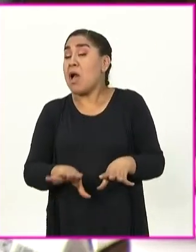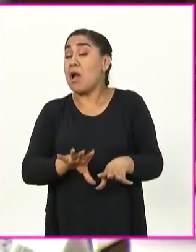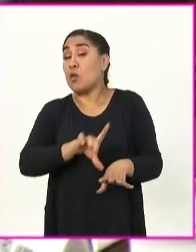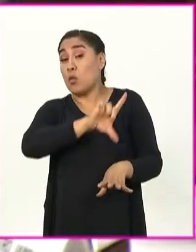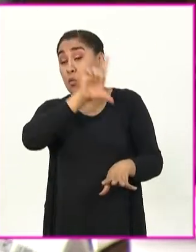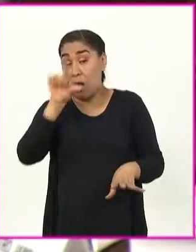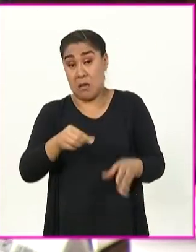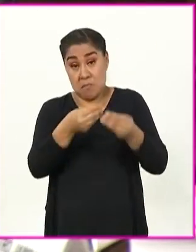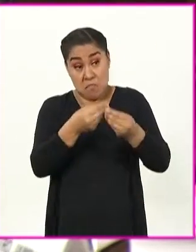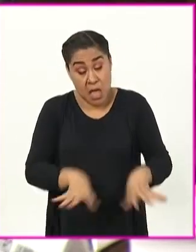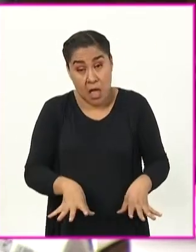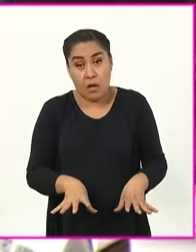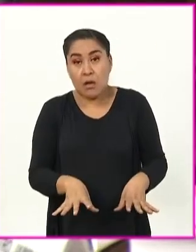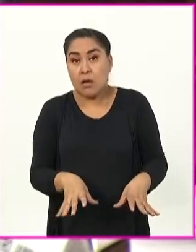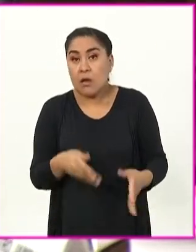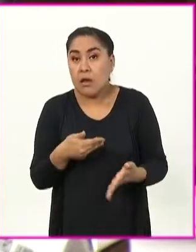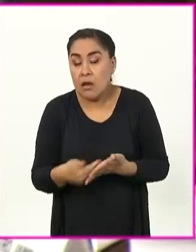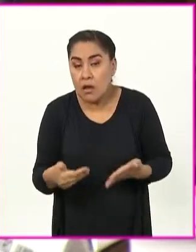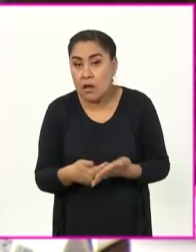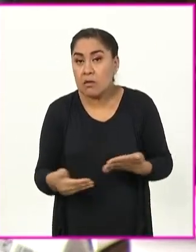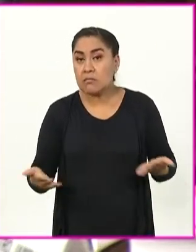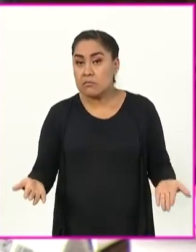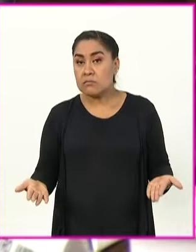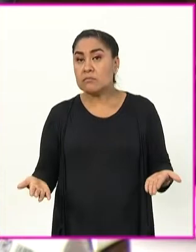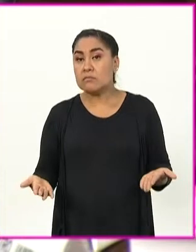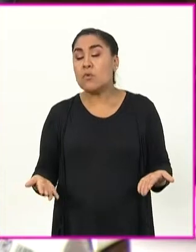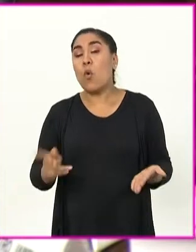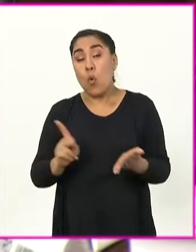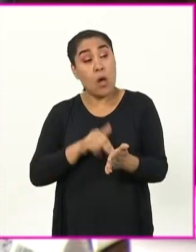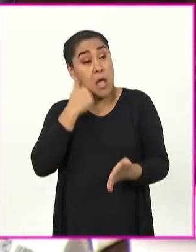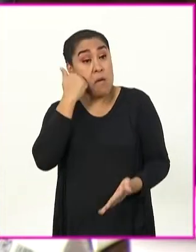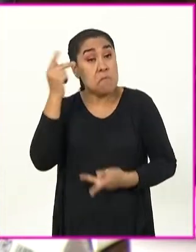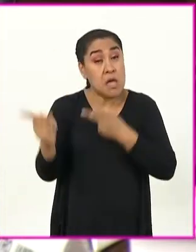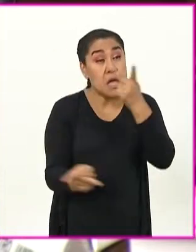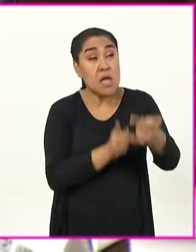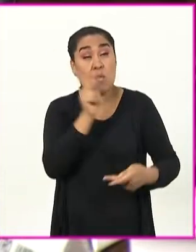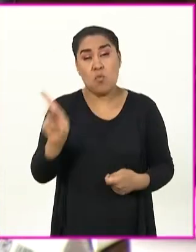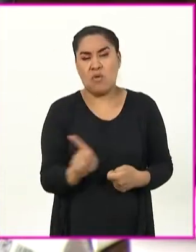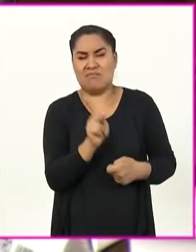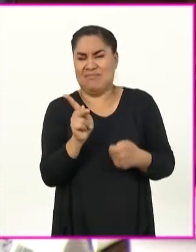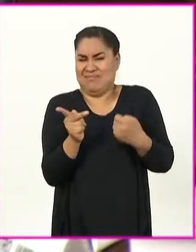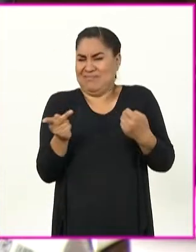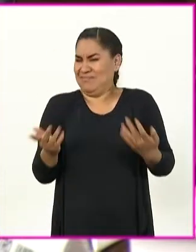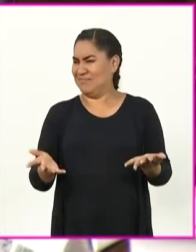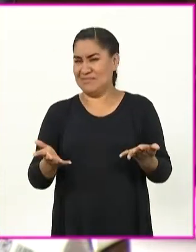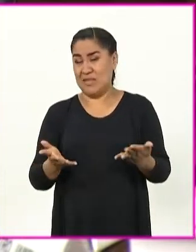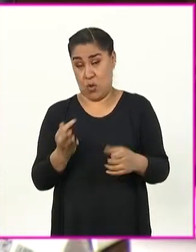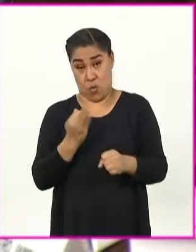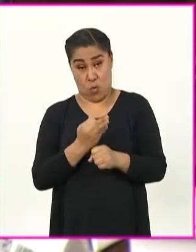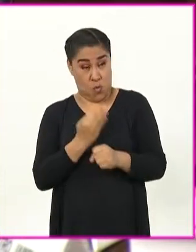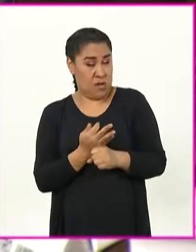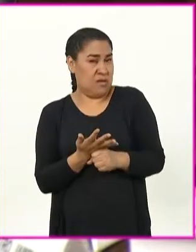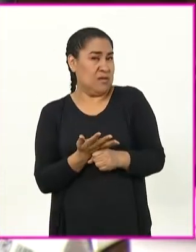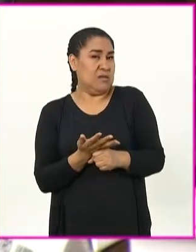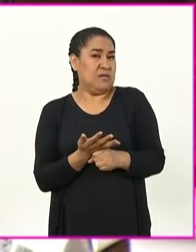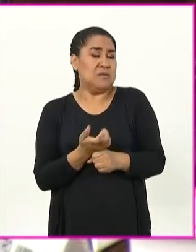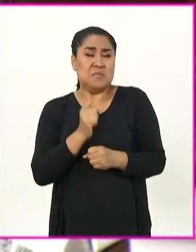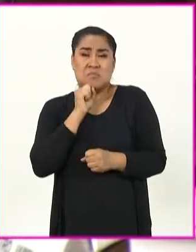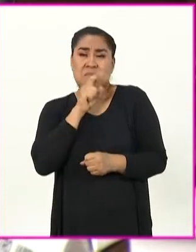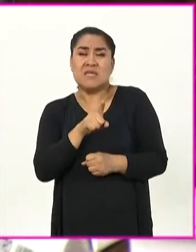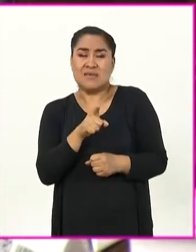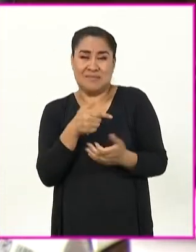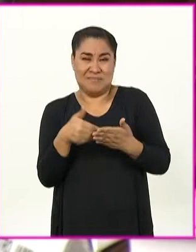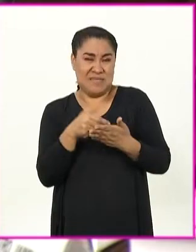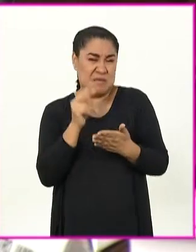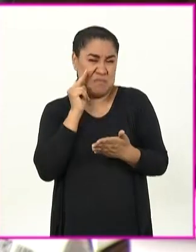extravío ahora se convoque a una consulta popular consulta popular que no sólo por la naturaleza misma del